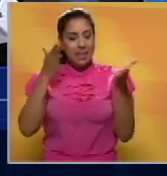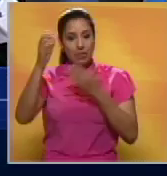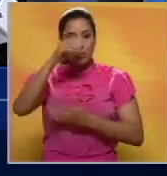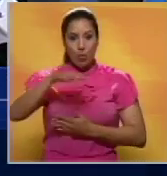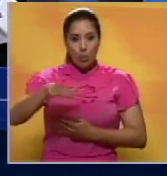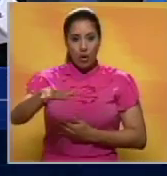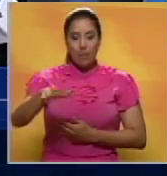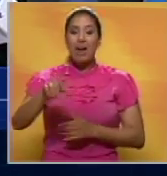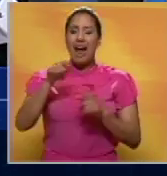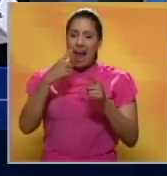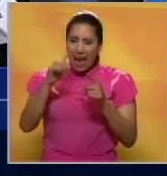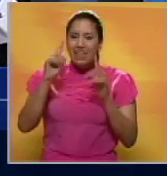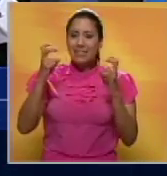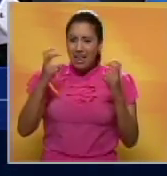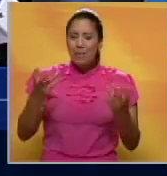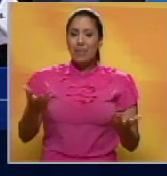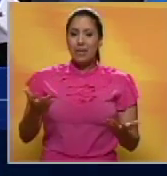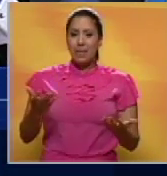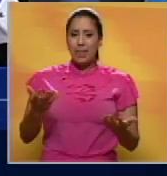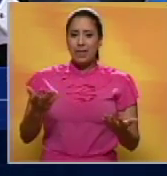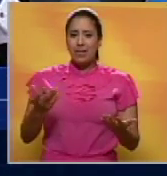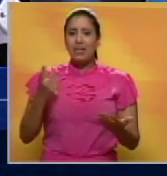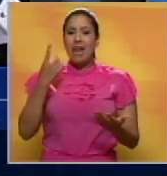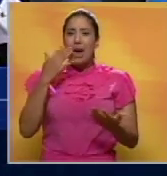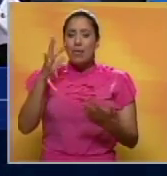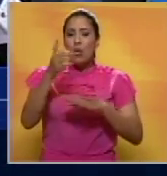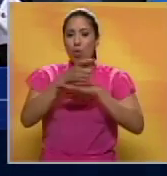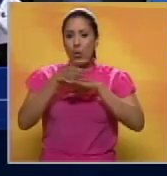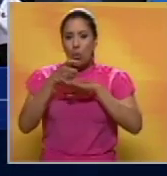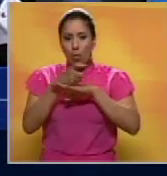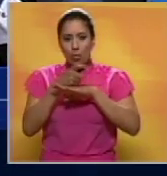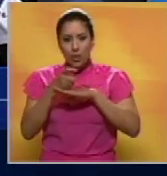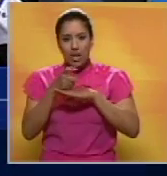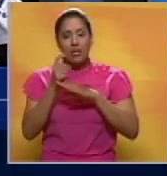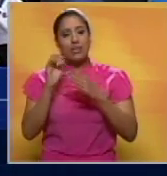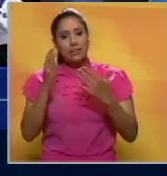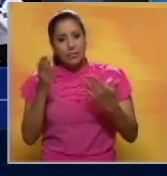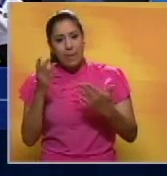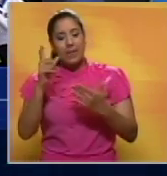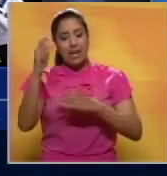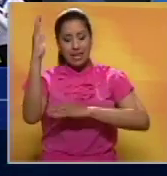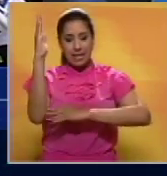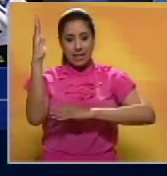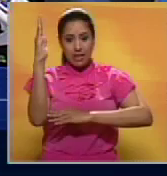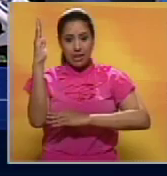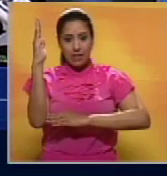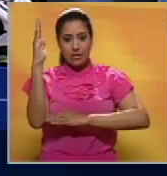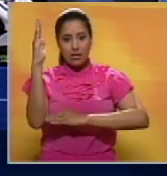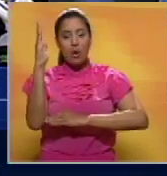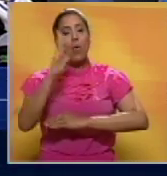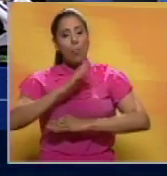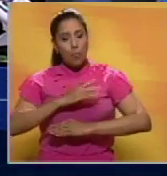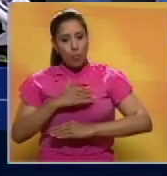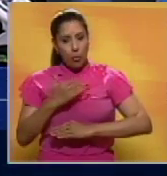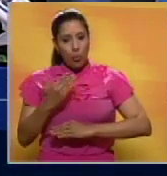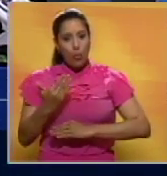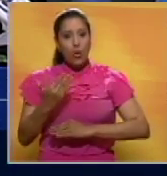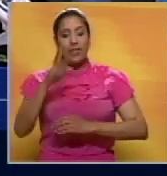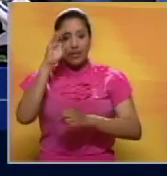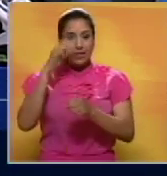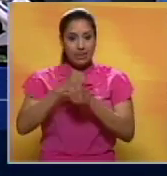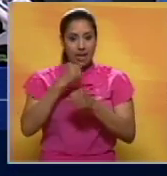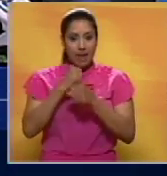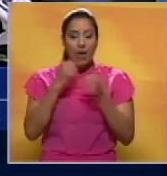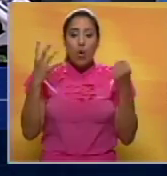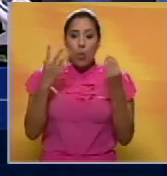del pueblo. Hay materias en que el gobierno y la Iglesia pudieran